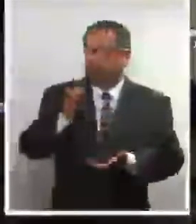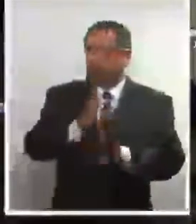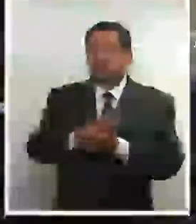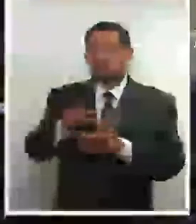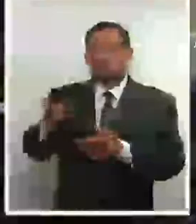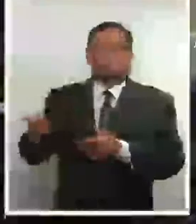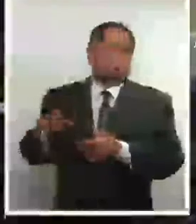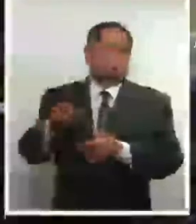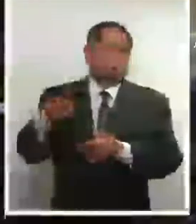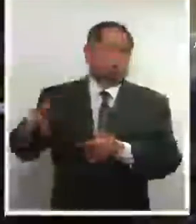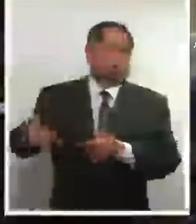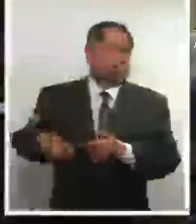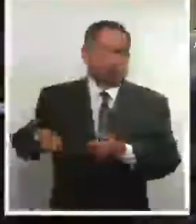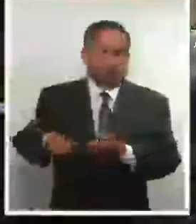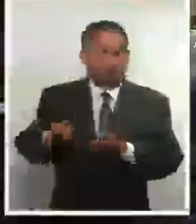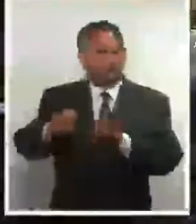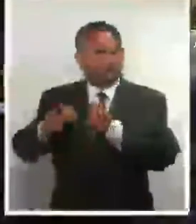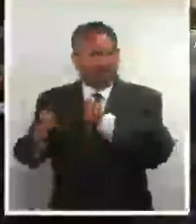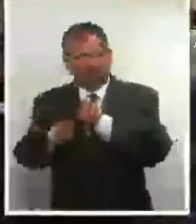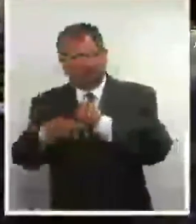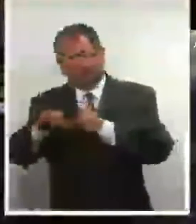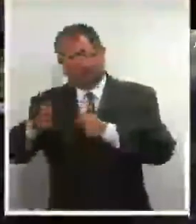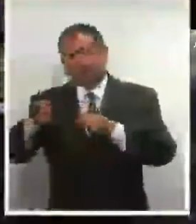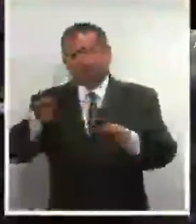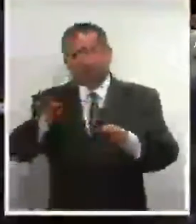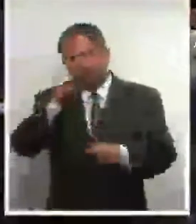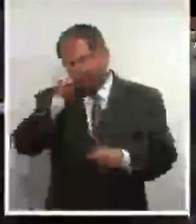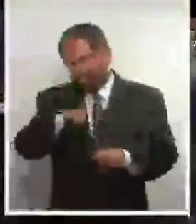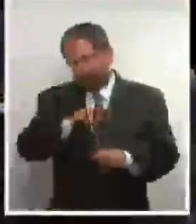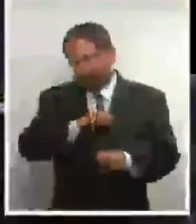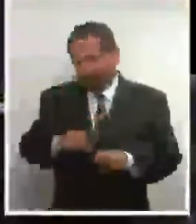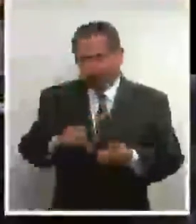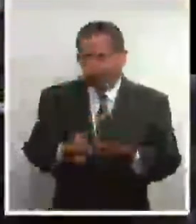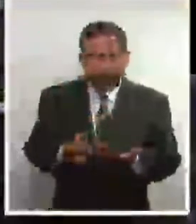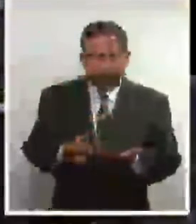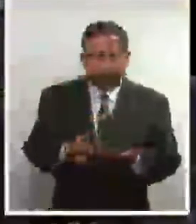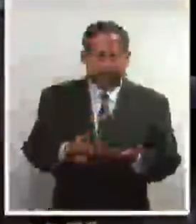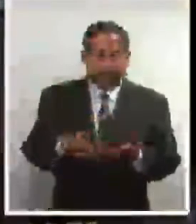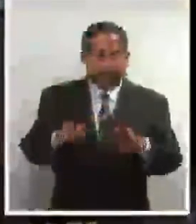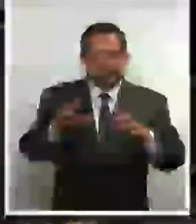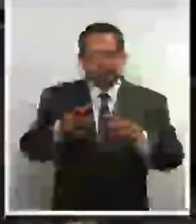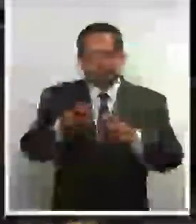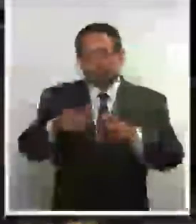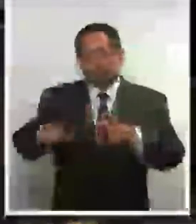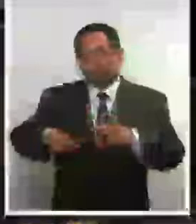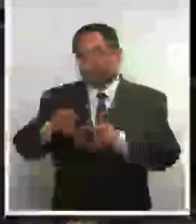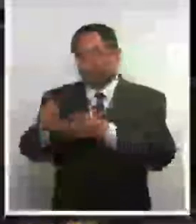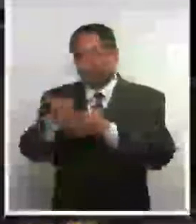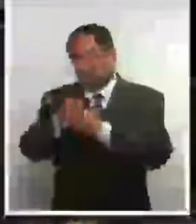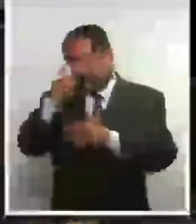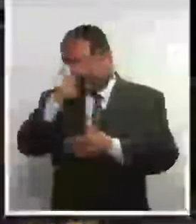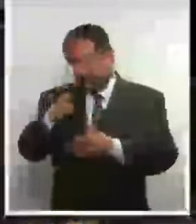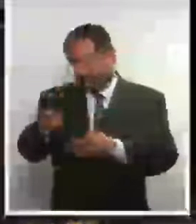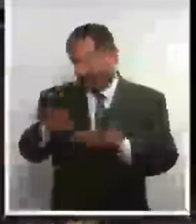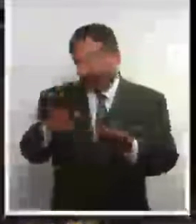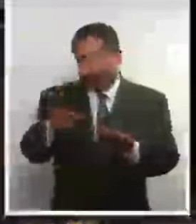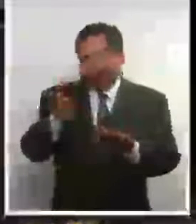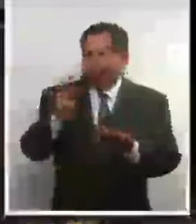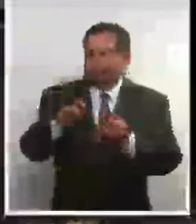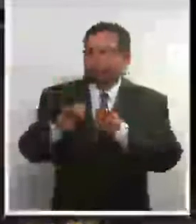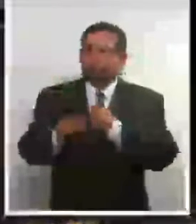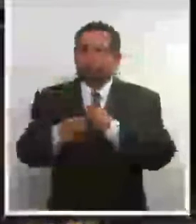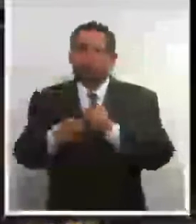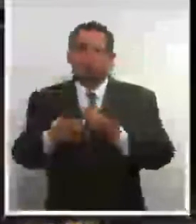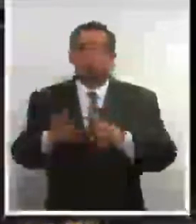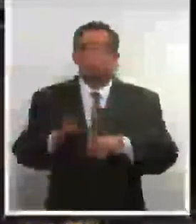solamente exclusiva de las autoridades y del gobierno de la Ciudad de México?